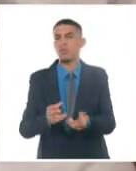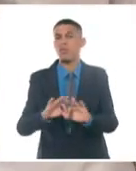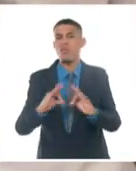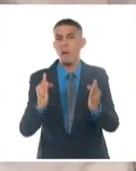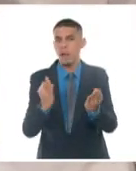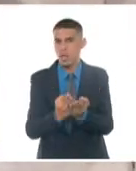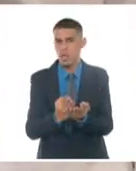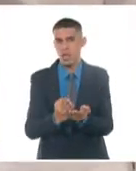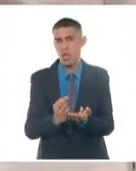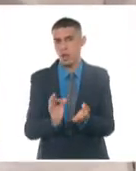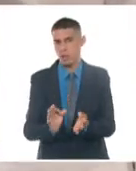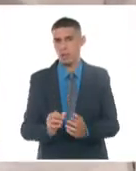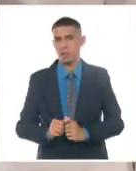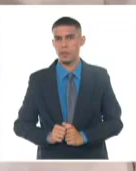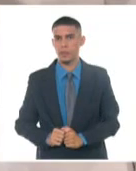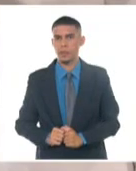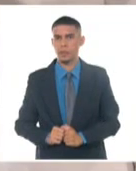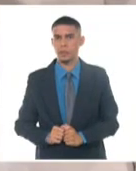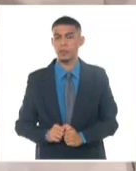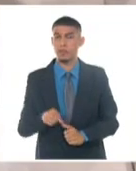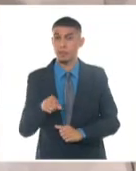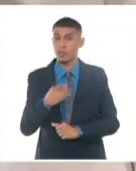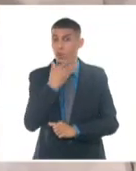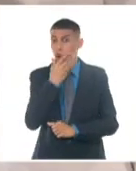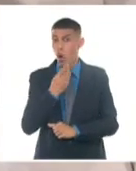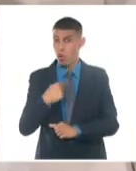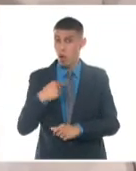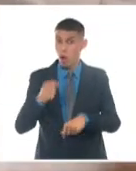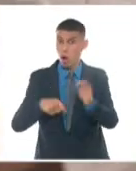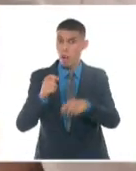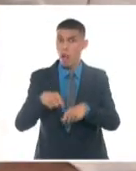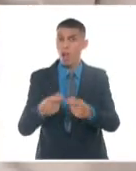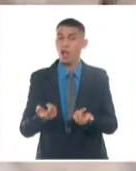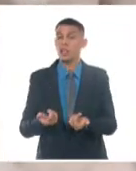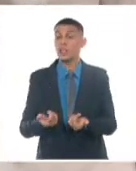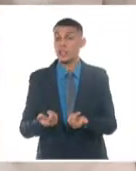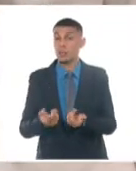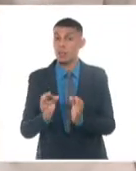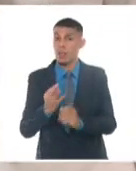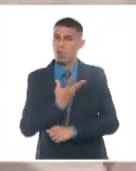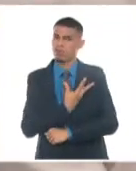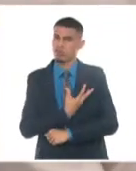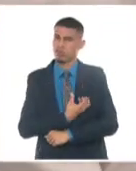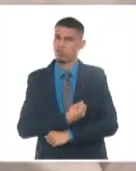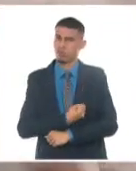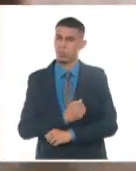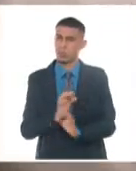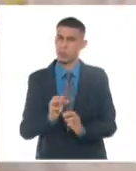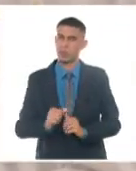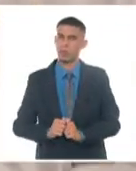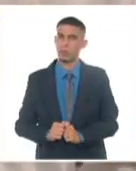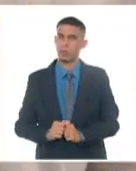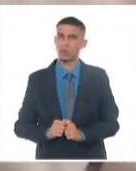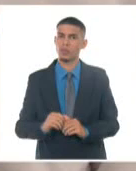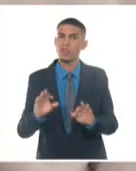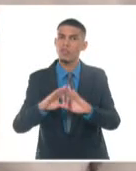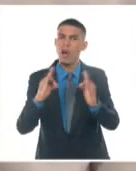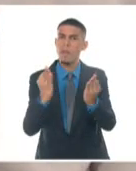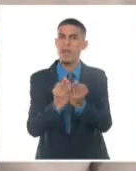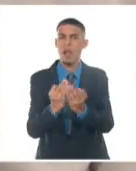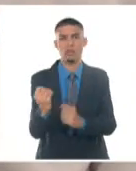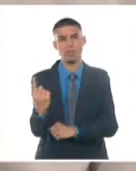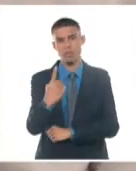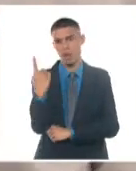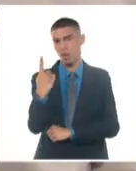familia, pero es un muchacho que me marcó últimamente y que me ha marcado más. Para mí la familia es lo primero. Yo sin